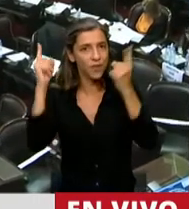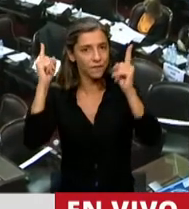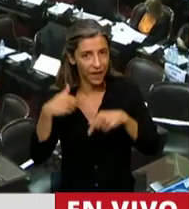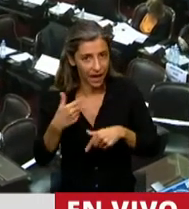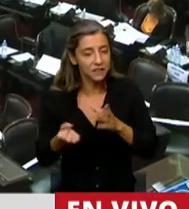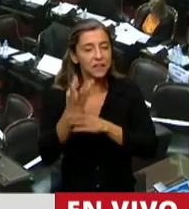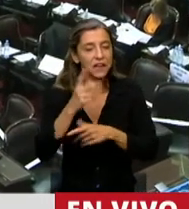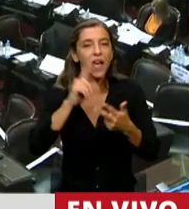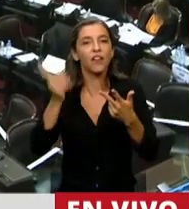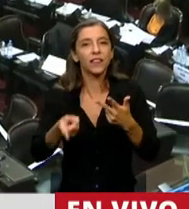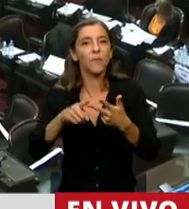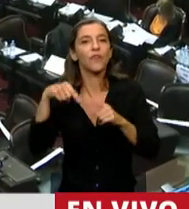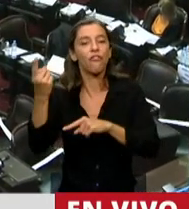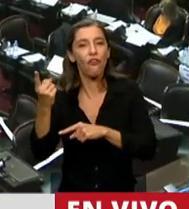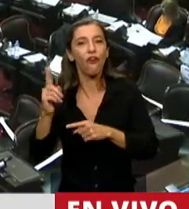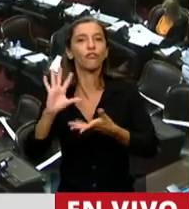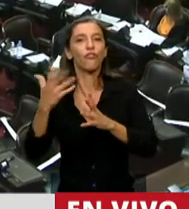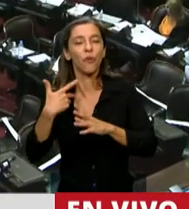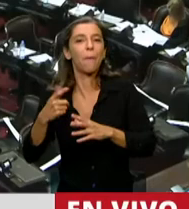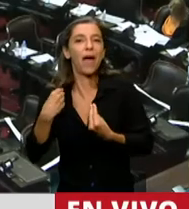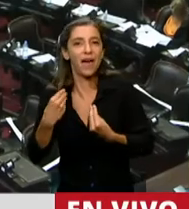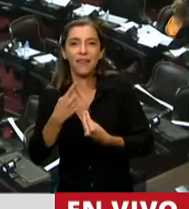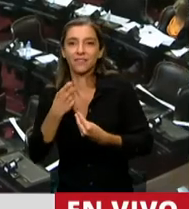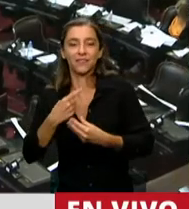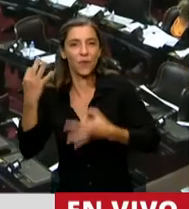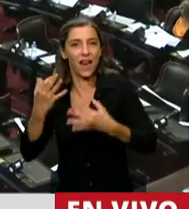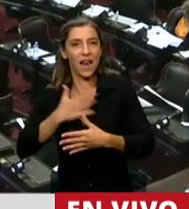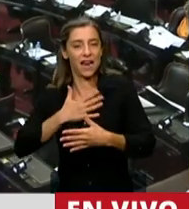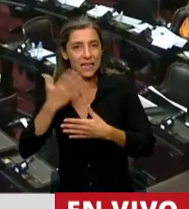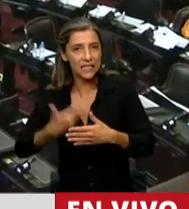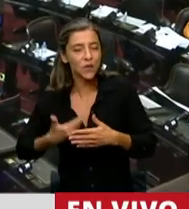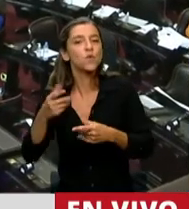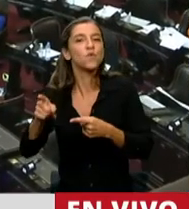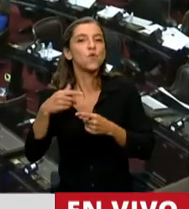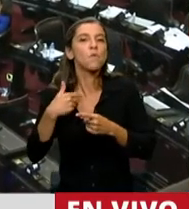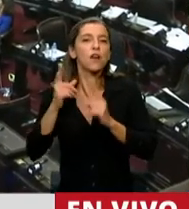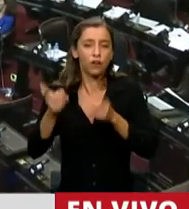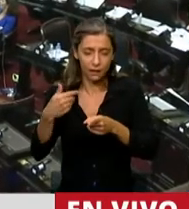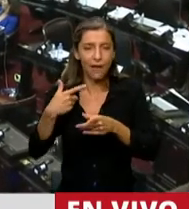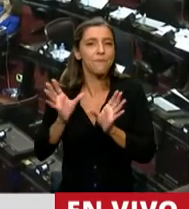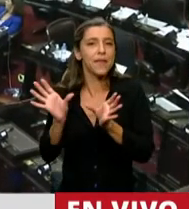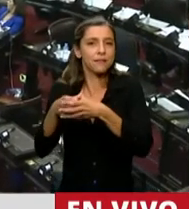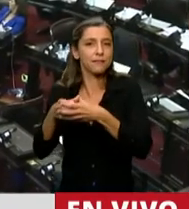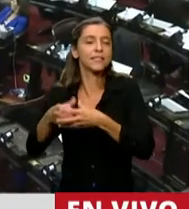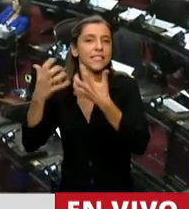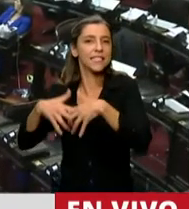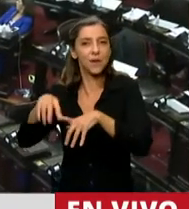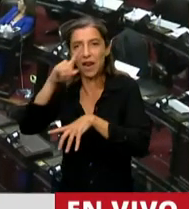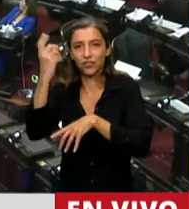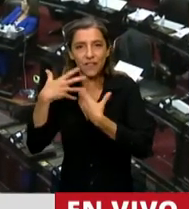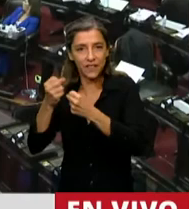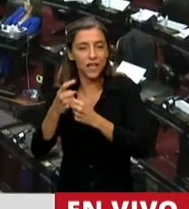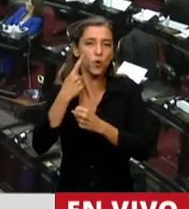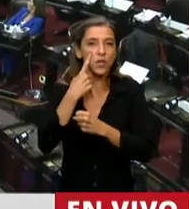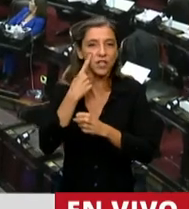tucumano para dosaje de anticuerpos elaborado por la Universidad Nacional de Tucumán, por el Sistema Provincial de Salud y por el Instituto de